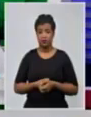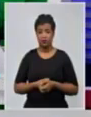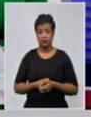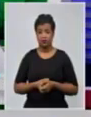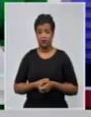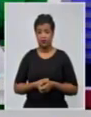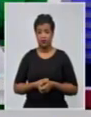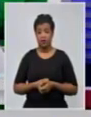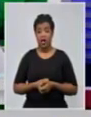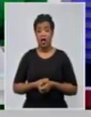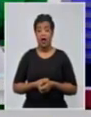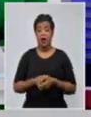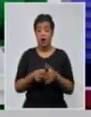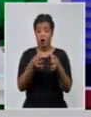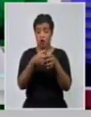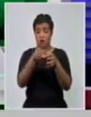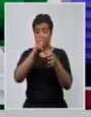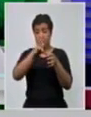306, el